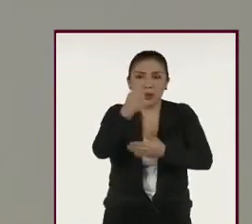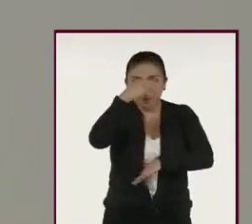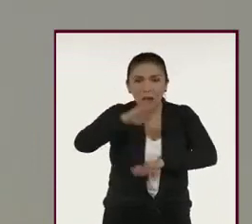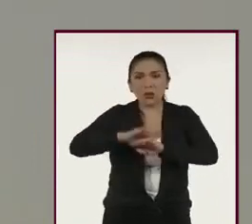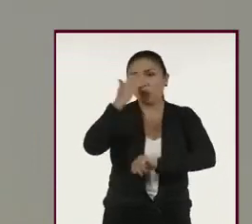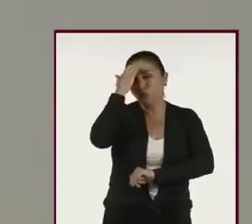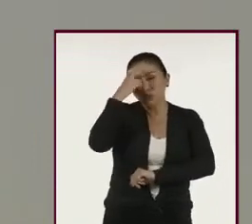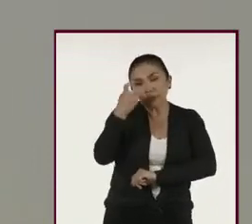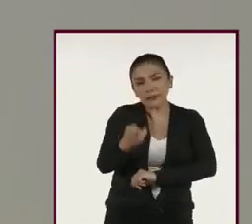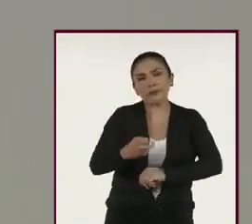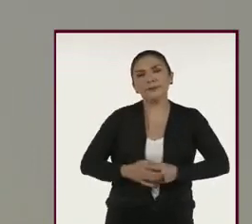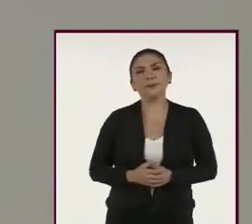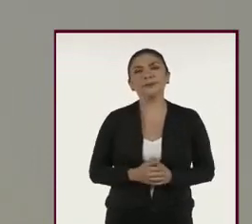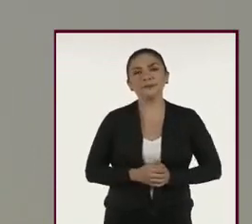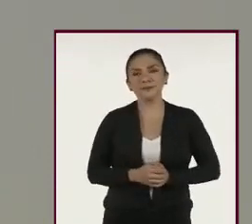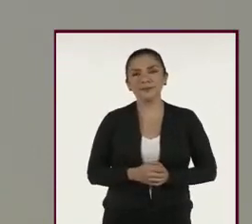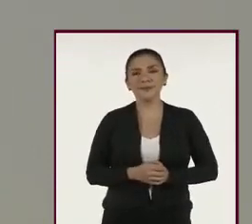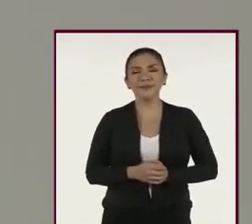acercarnos a ello.